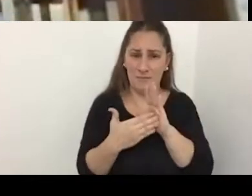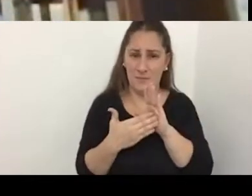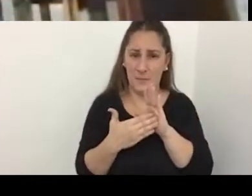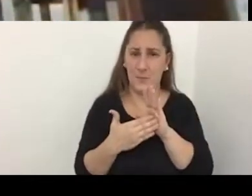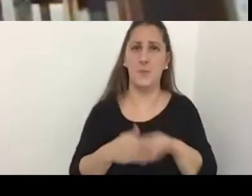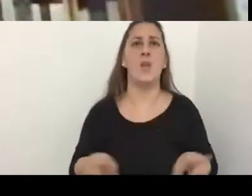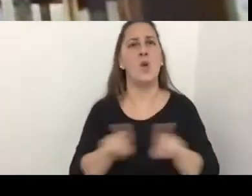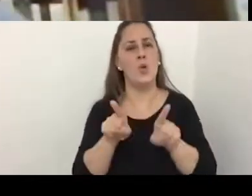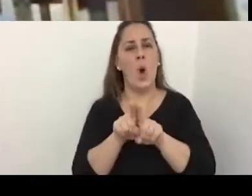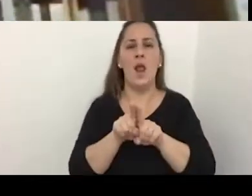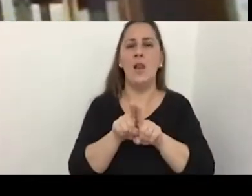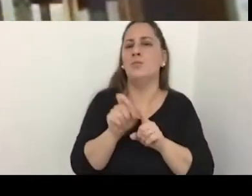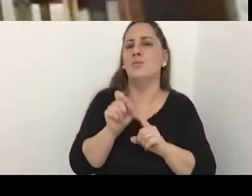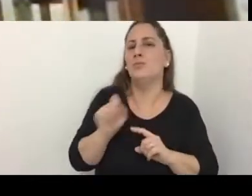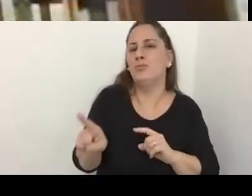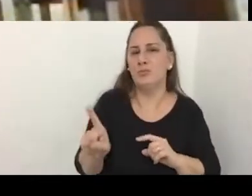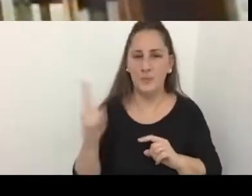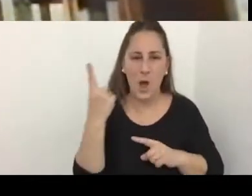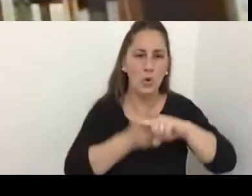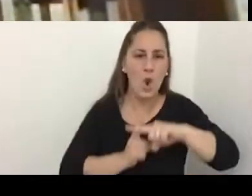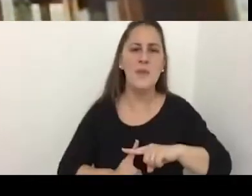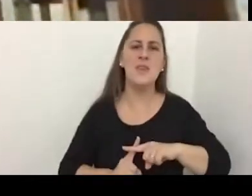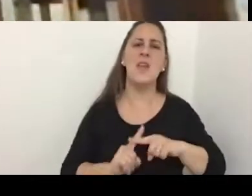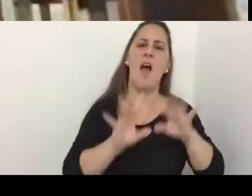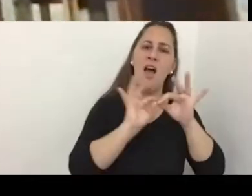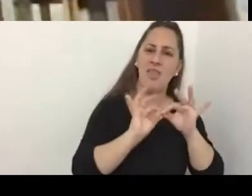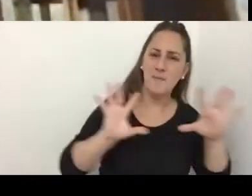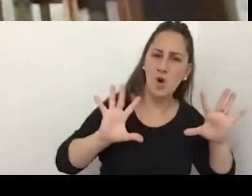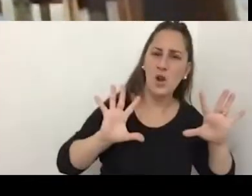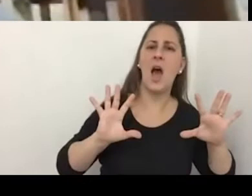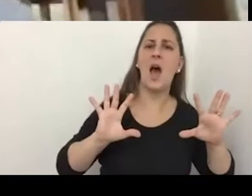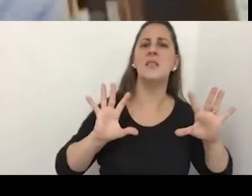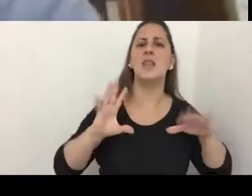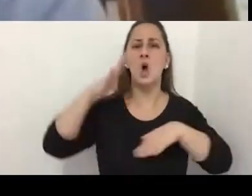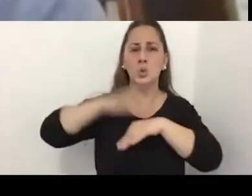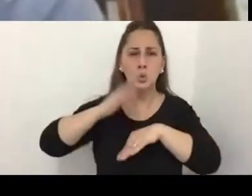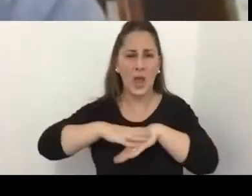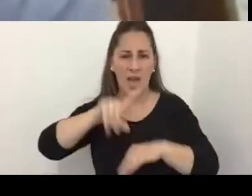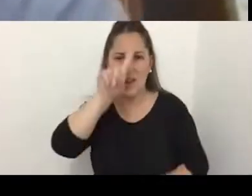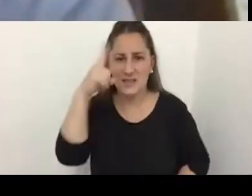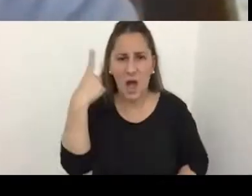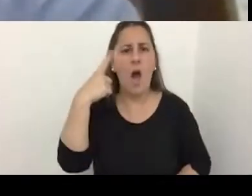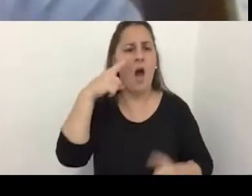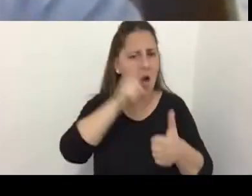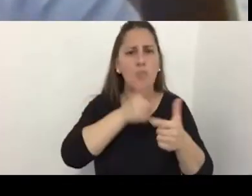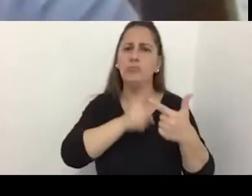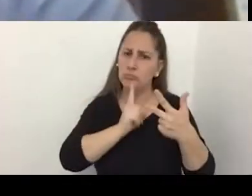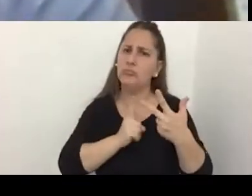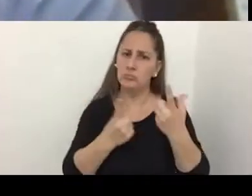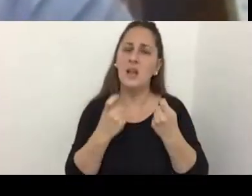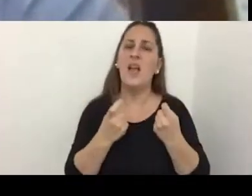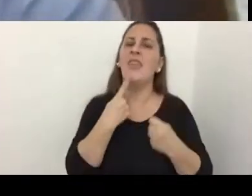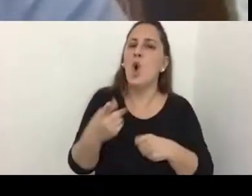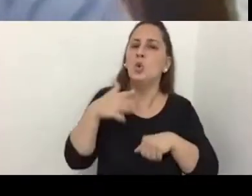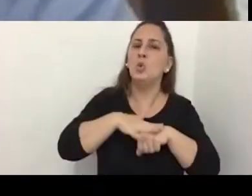la autonomía, como la democracia, como la tutela estatal. O sea, y cuando me refiero a tutela estatal,